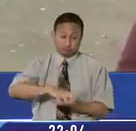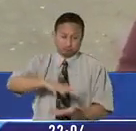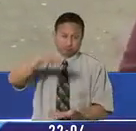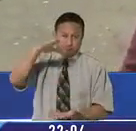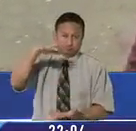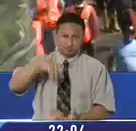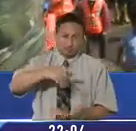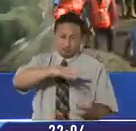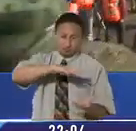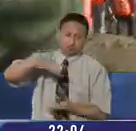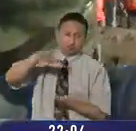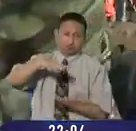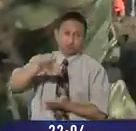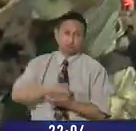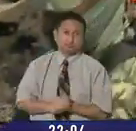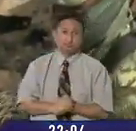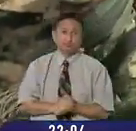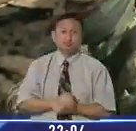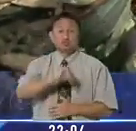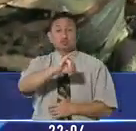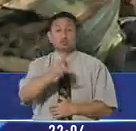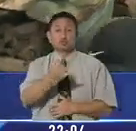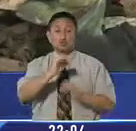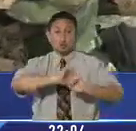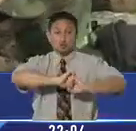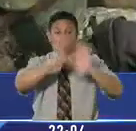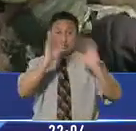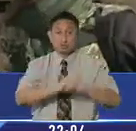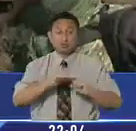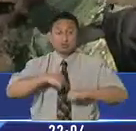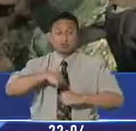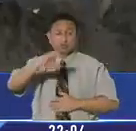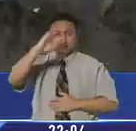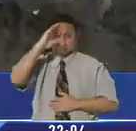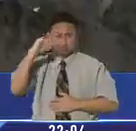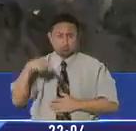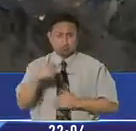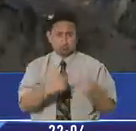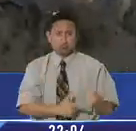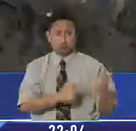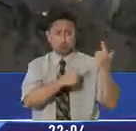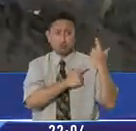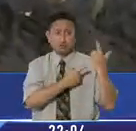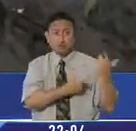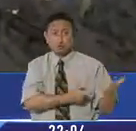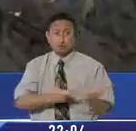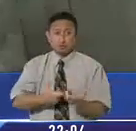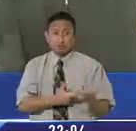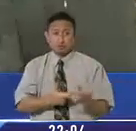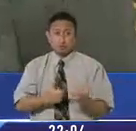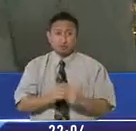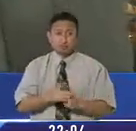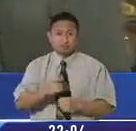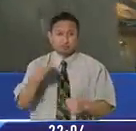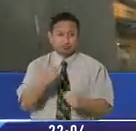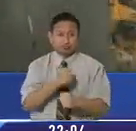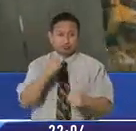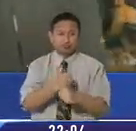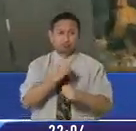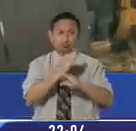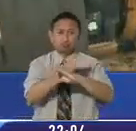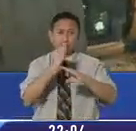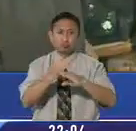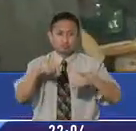hemos desalojado. Durante la mañana de este jueves, vimos como la Policía Nacional, las Fuerzas Armadas y el Cuerpo de Bomberos trabajaban en turnos